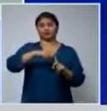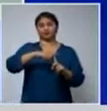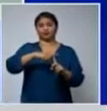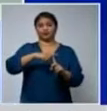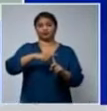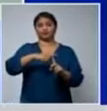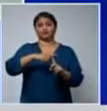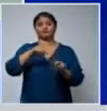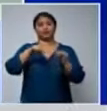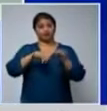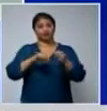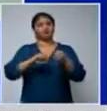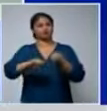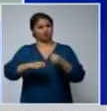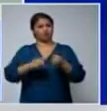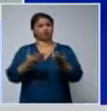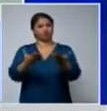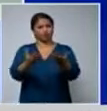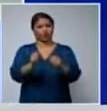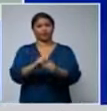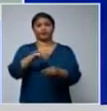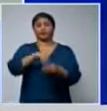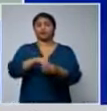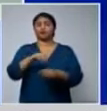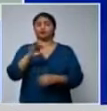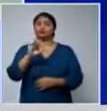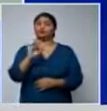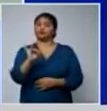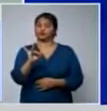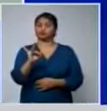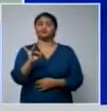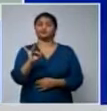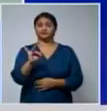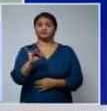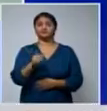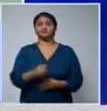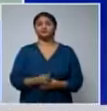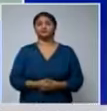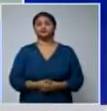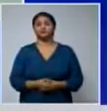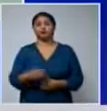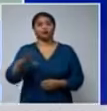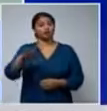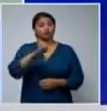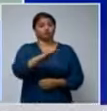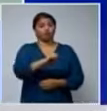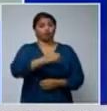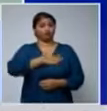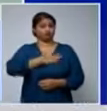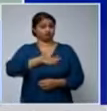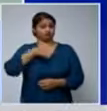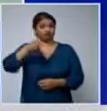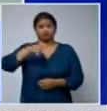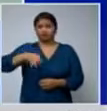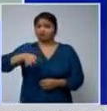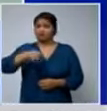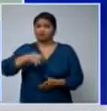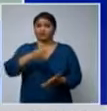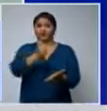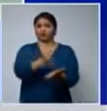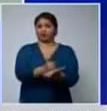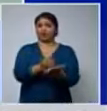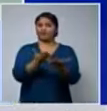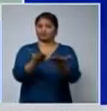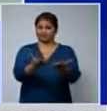pandemia, 7 casos autóctonos ayer, todos en el municipio cabecera.